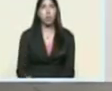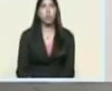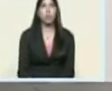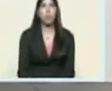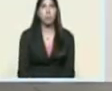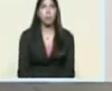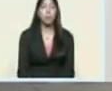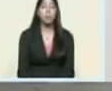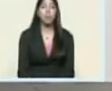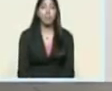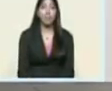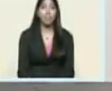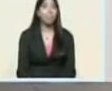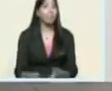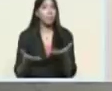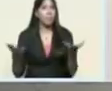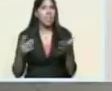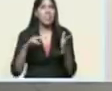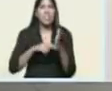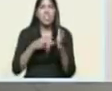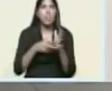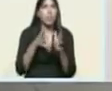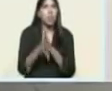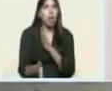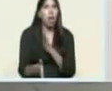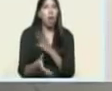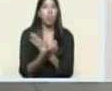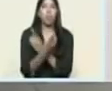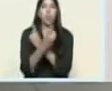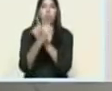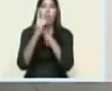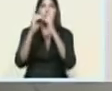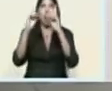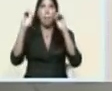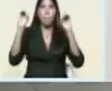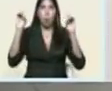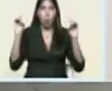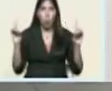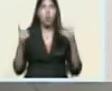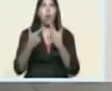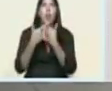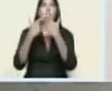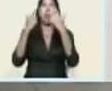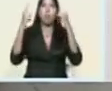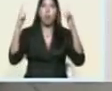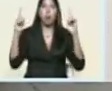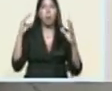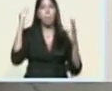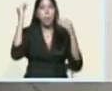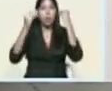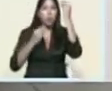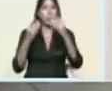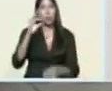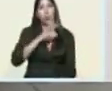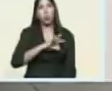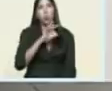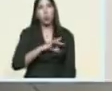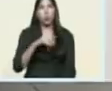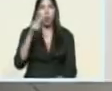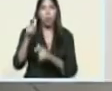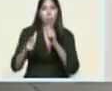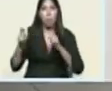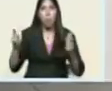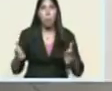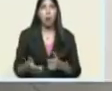amada Venezuela. ¿Cómo se llama eso? Democracia, libertad, soberanía popular.